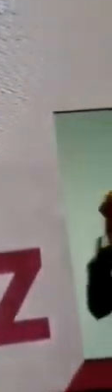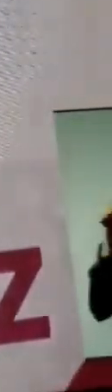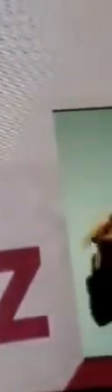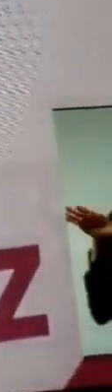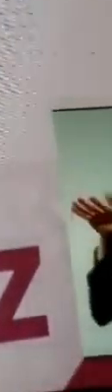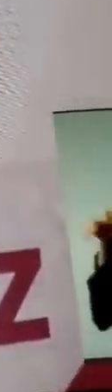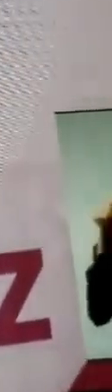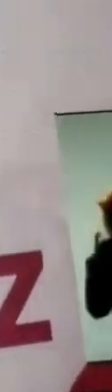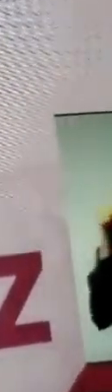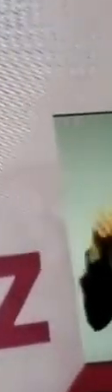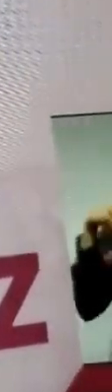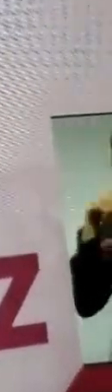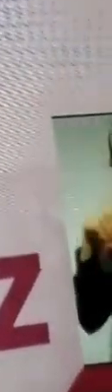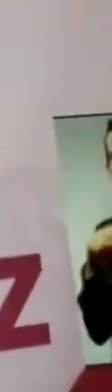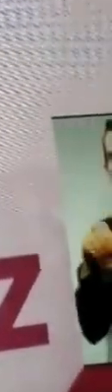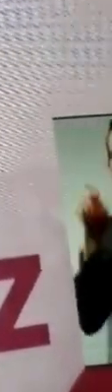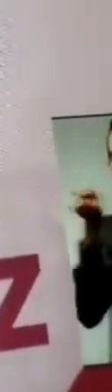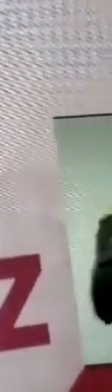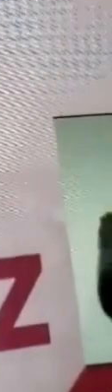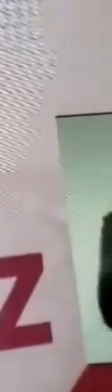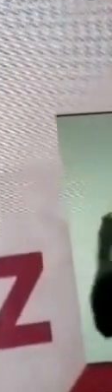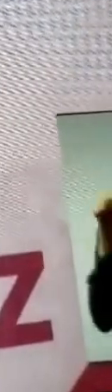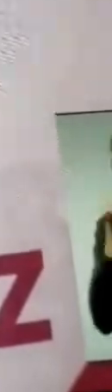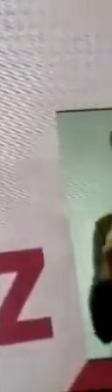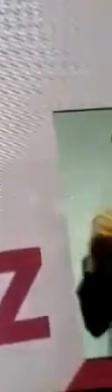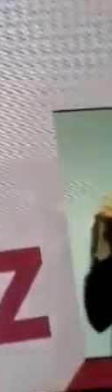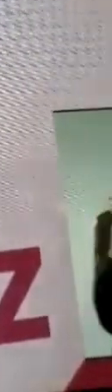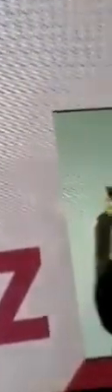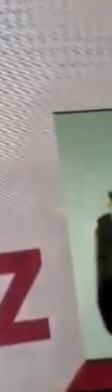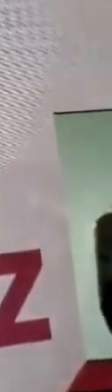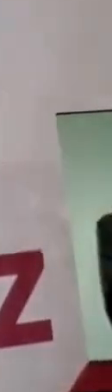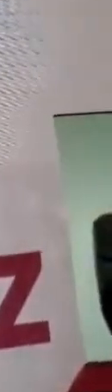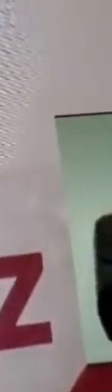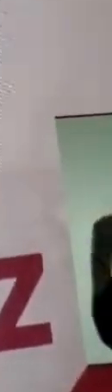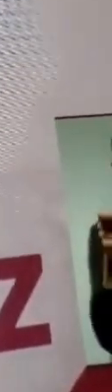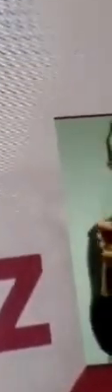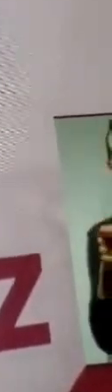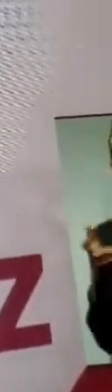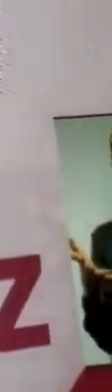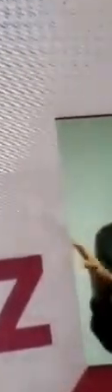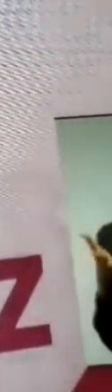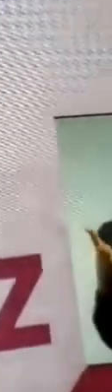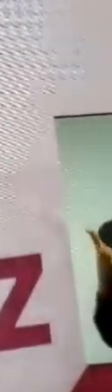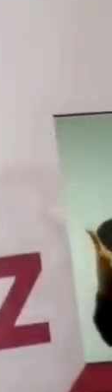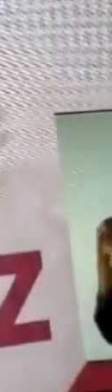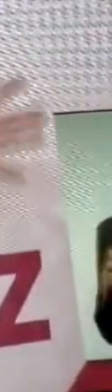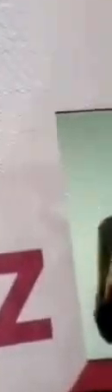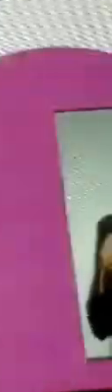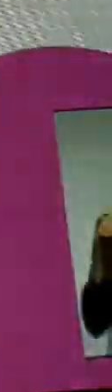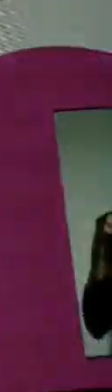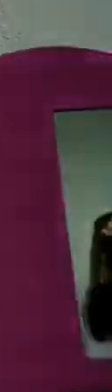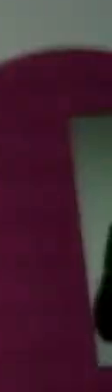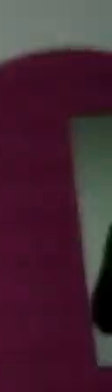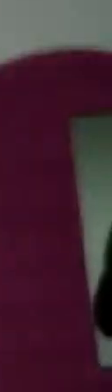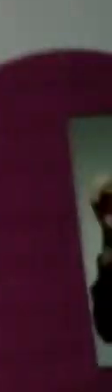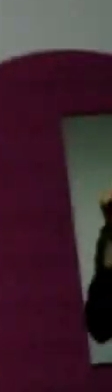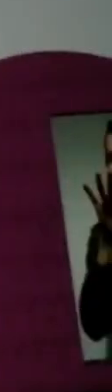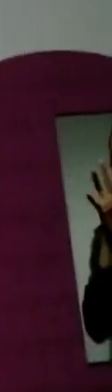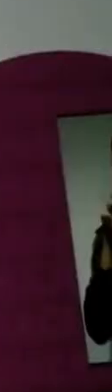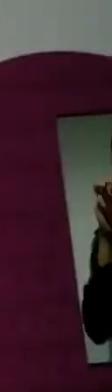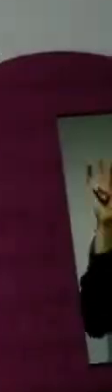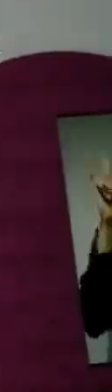¿no? Entonces, pues se han atendido casi 53 mil baches, dependiendo, no